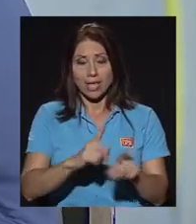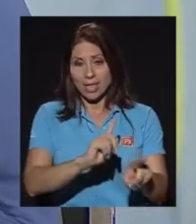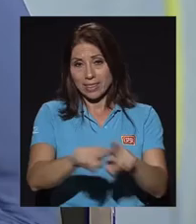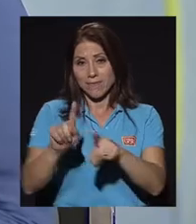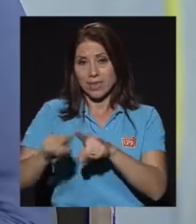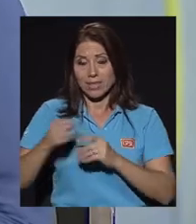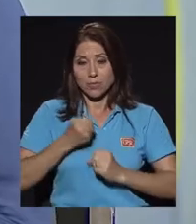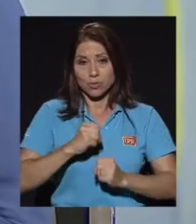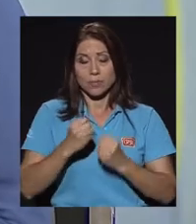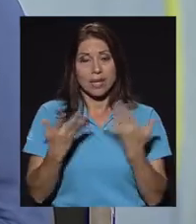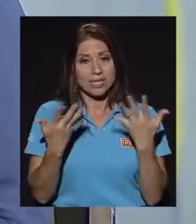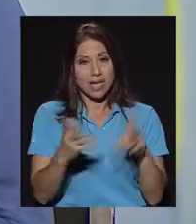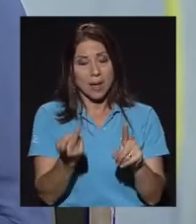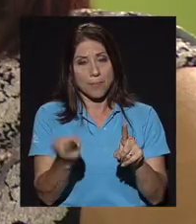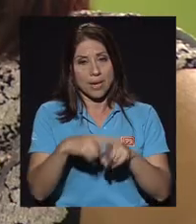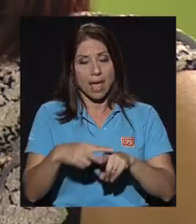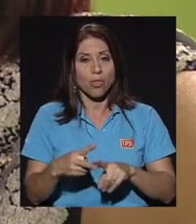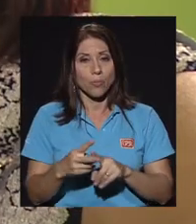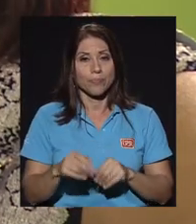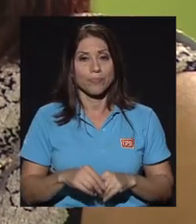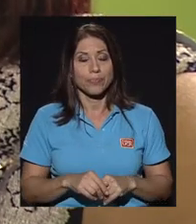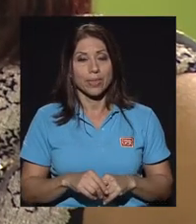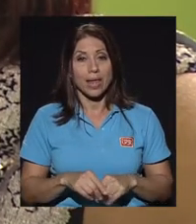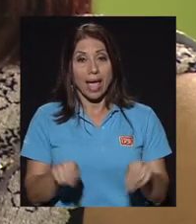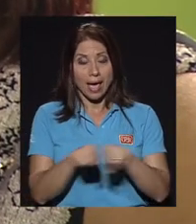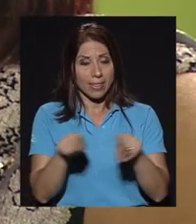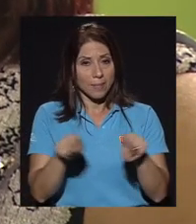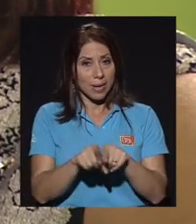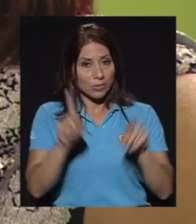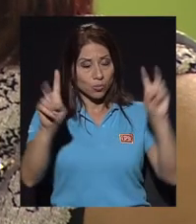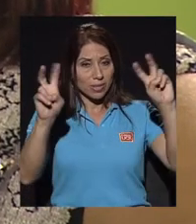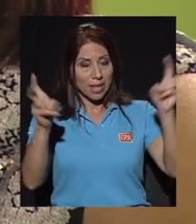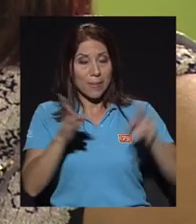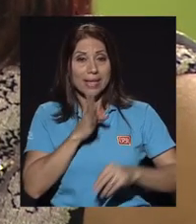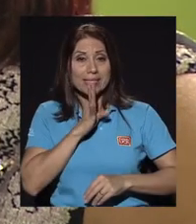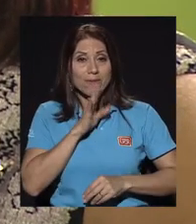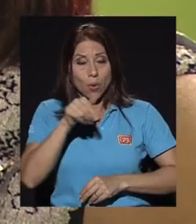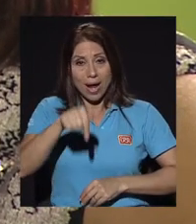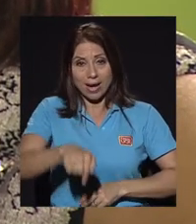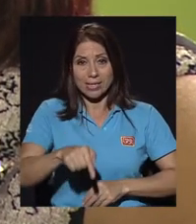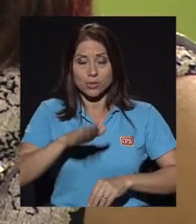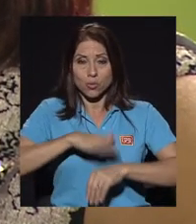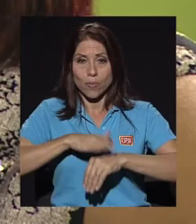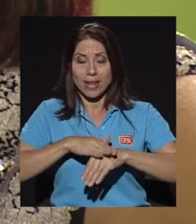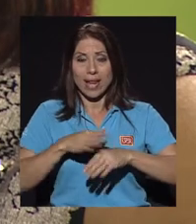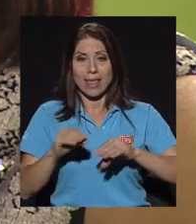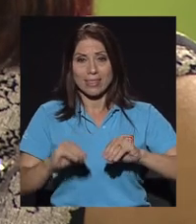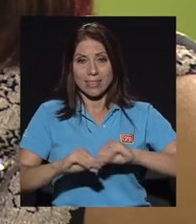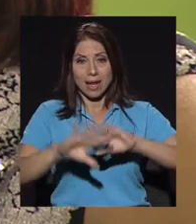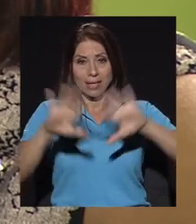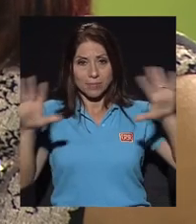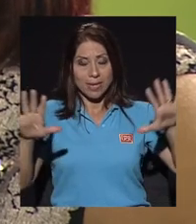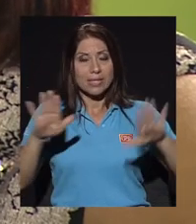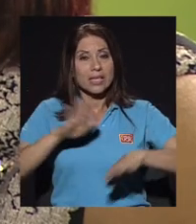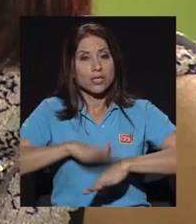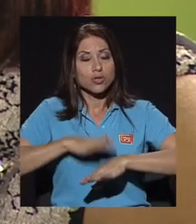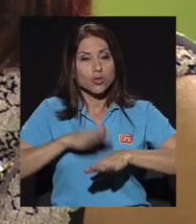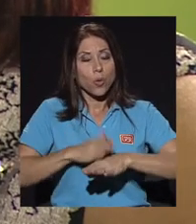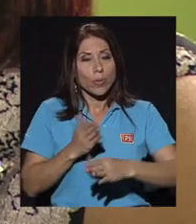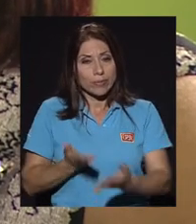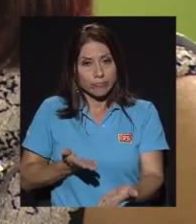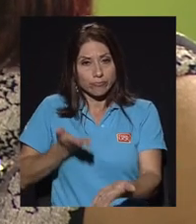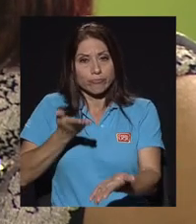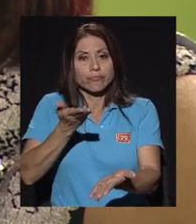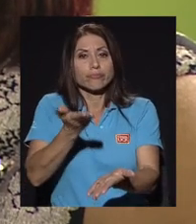los municipios en los que se ha aplicado. Además, un elemento que se plantea aquí para la transparencia y la rendición